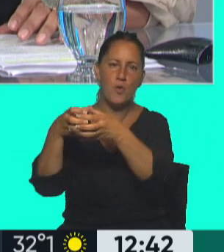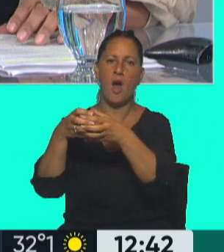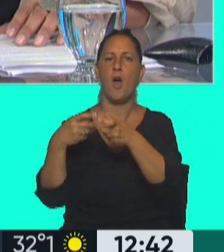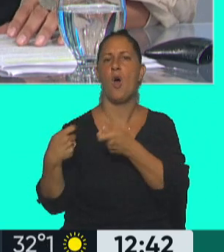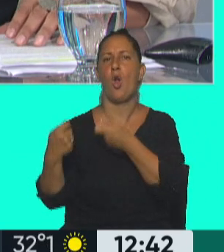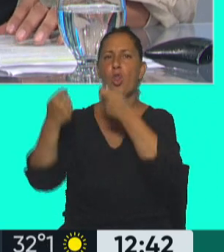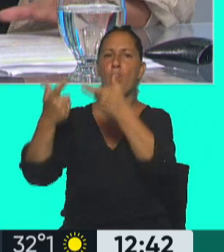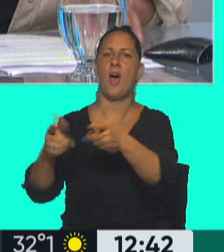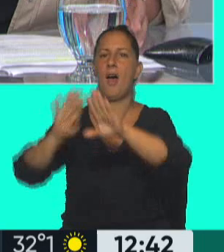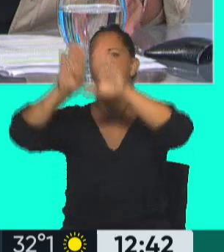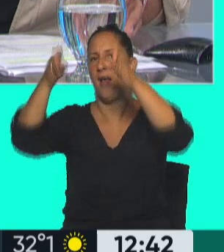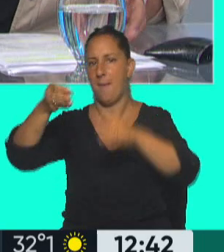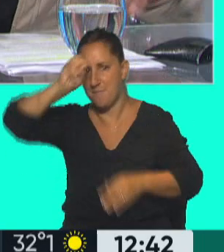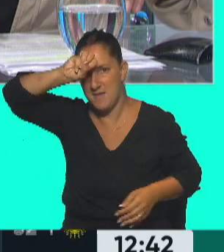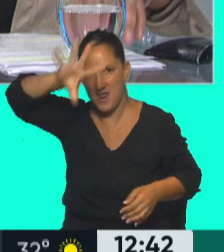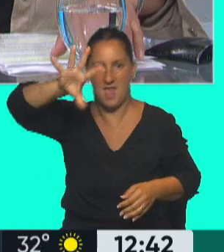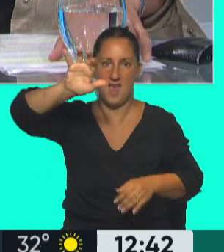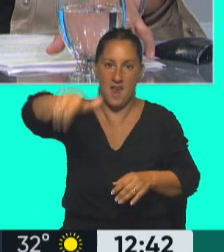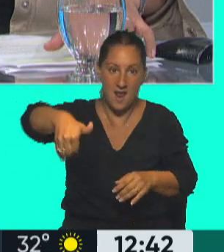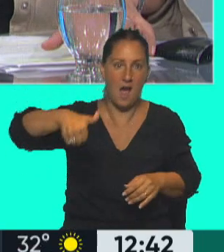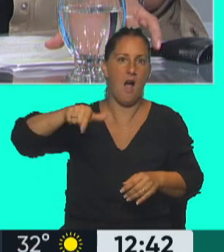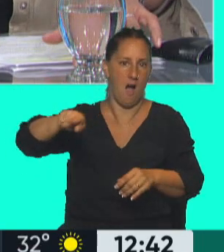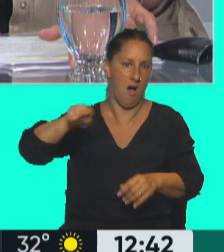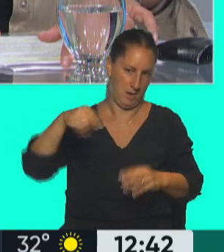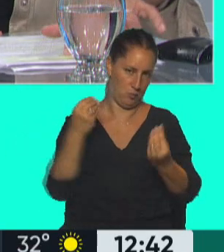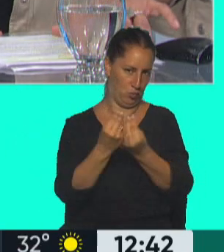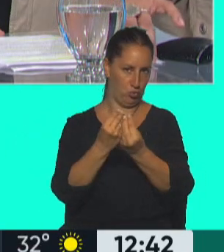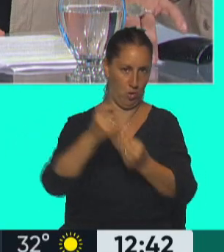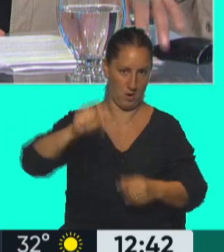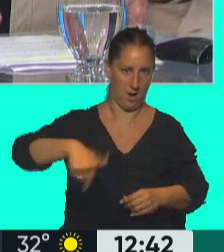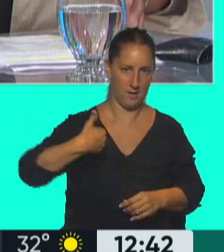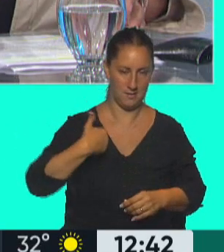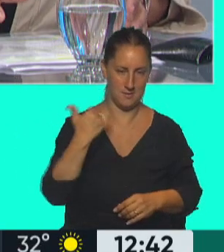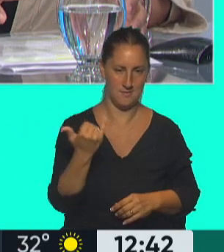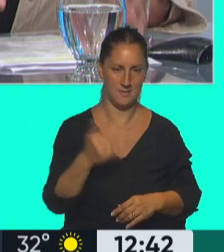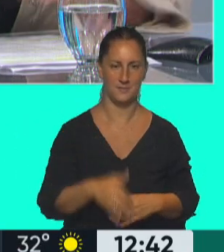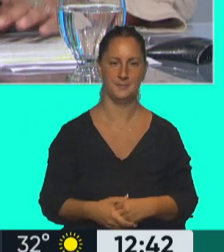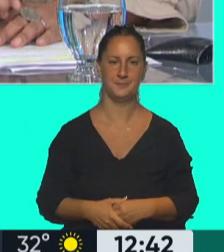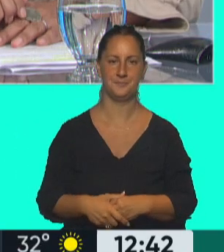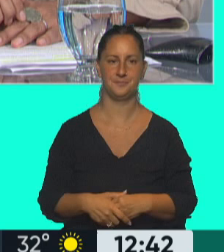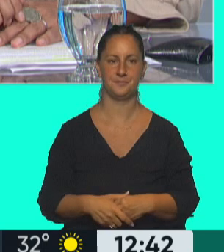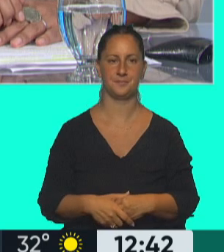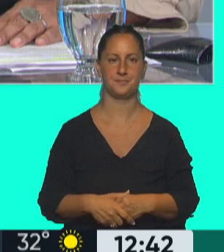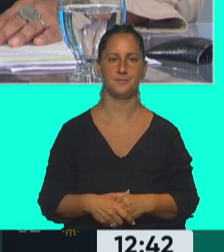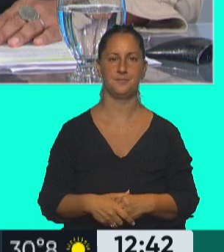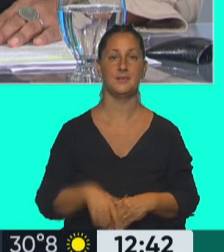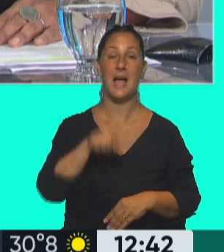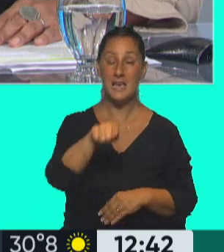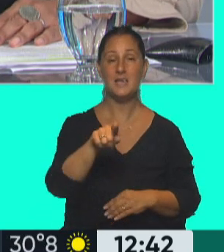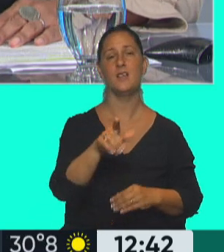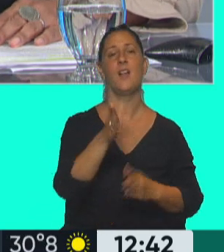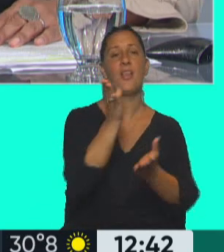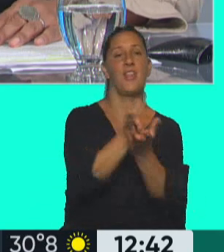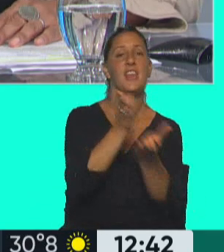concesiones mineras, por ejemplo, generalmente, hay tantos casos en nuestro país que los hemos mencionado, se está violando los